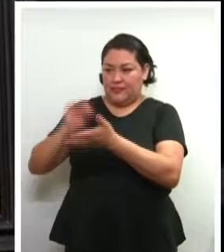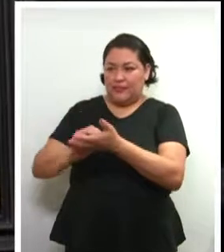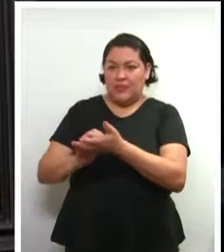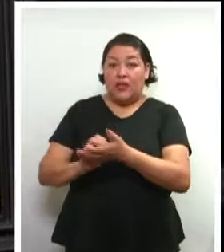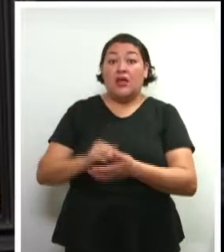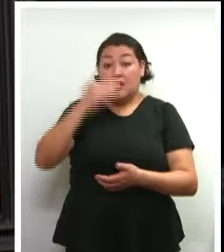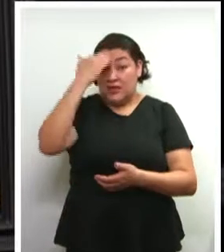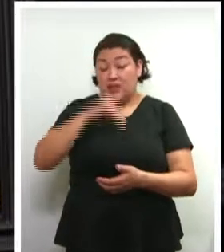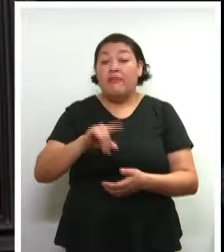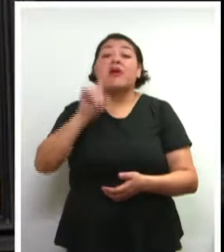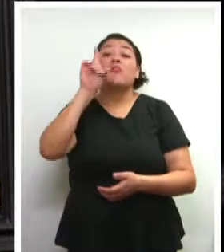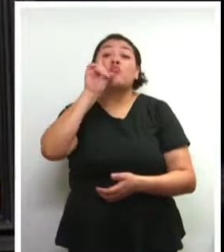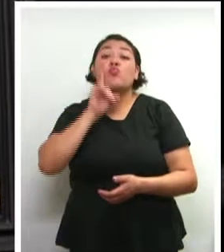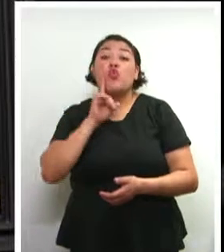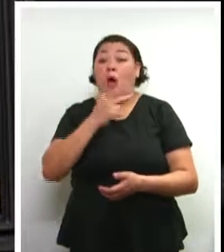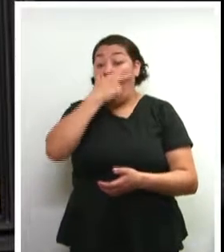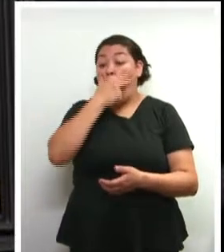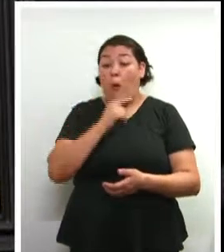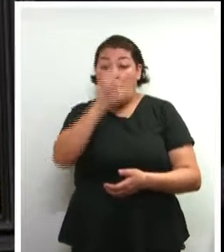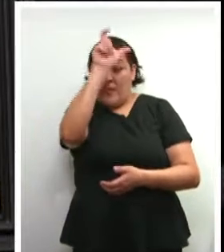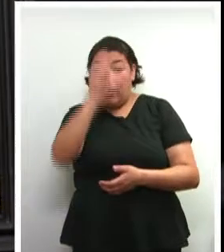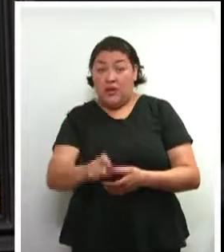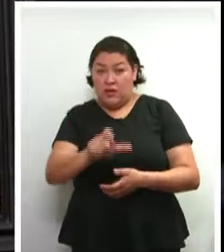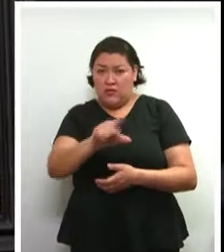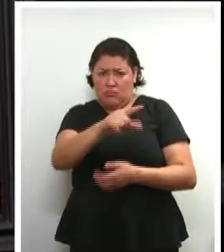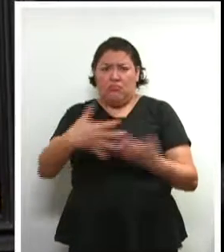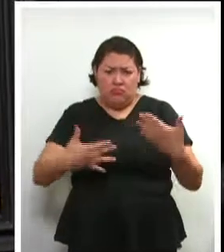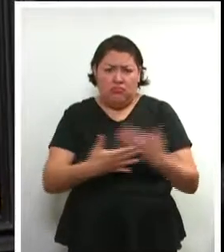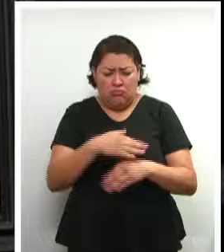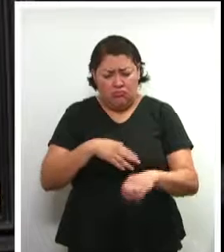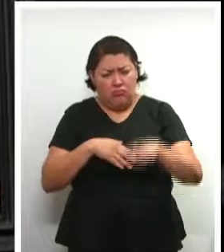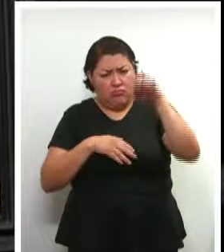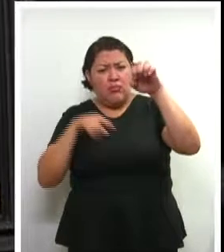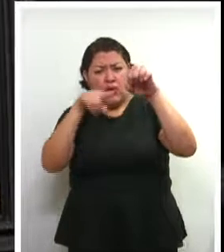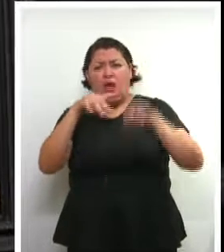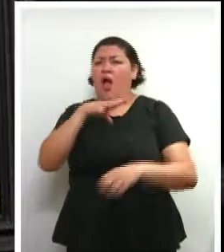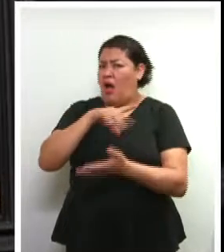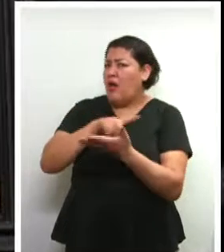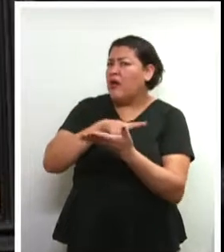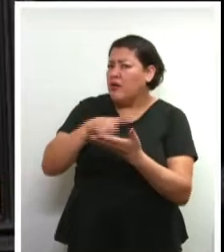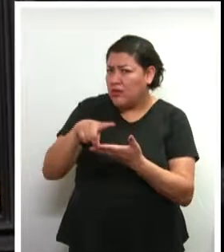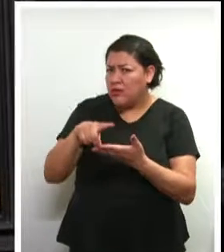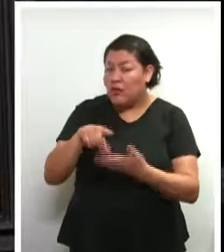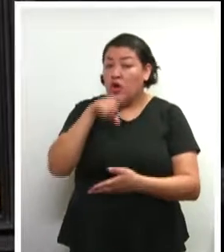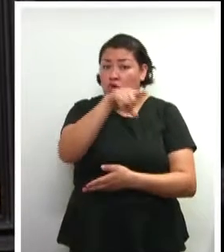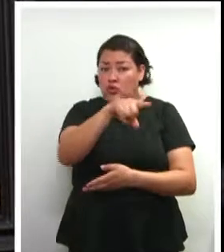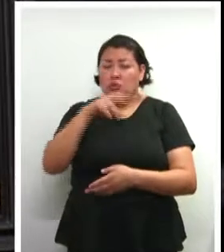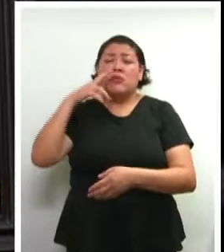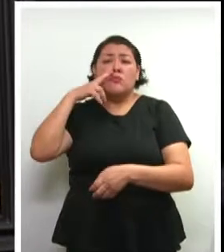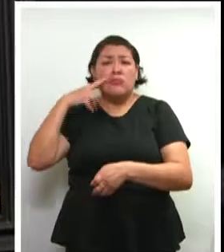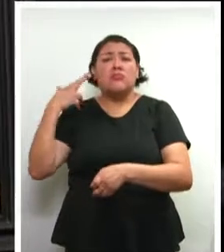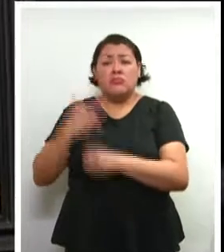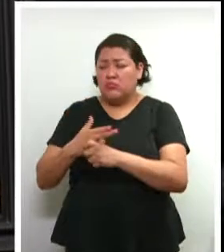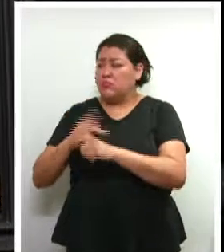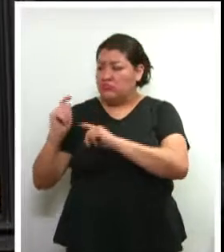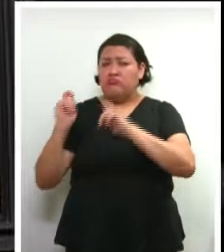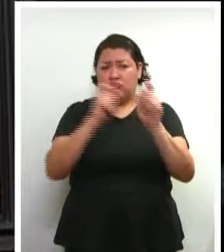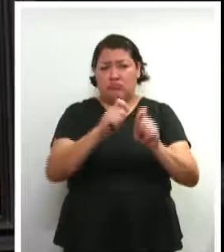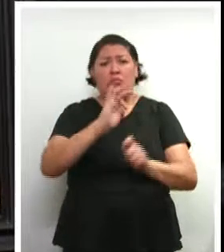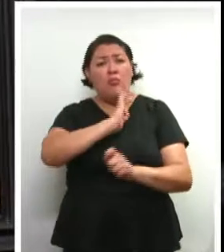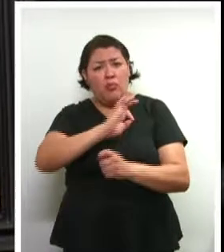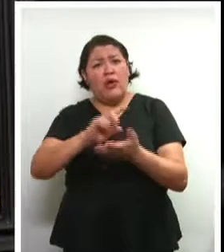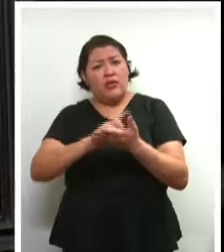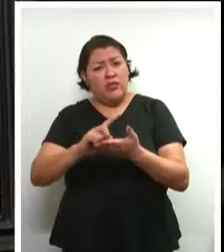ciudadano en pleno ejercicio de derechos y la condición de que éste se encuentre en cumplimiento de sus obligaciones.